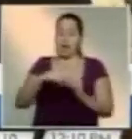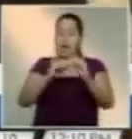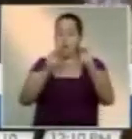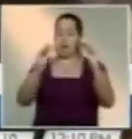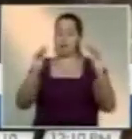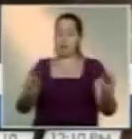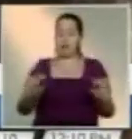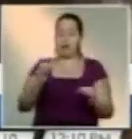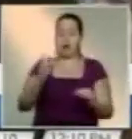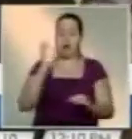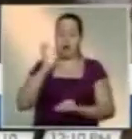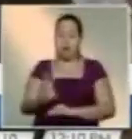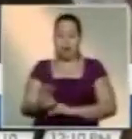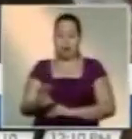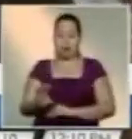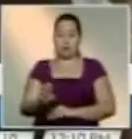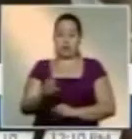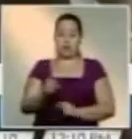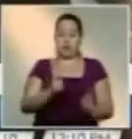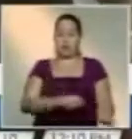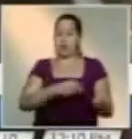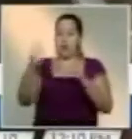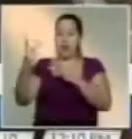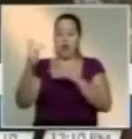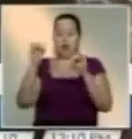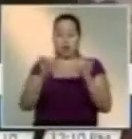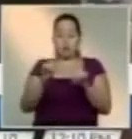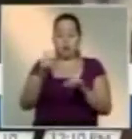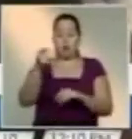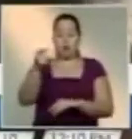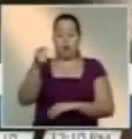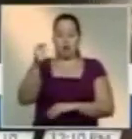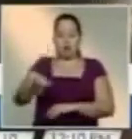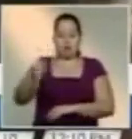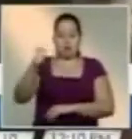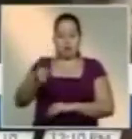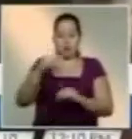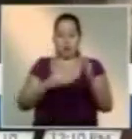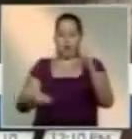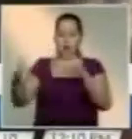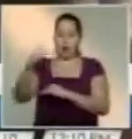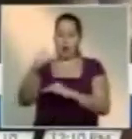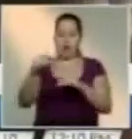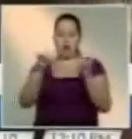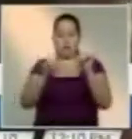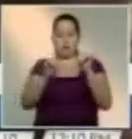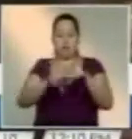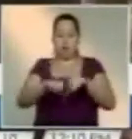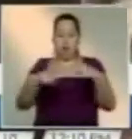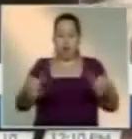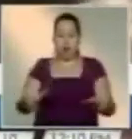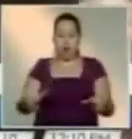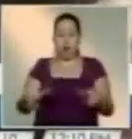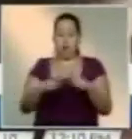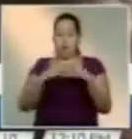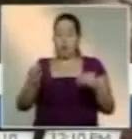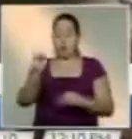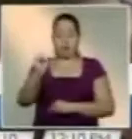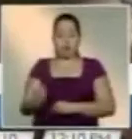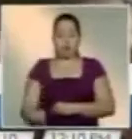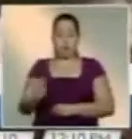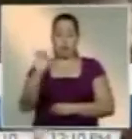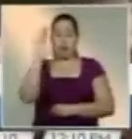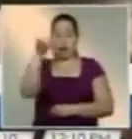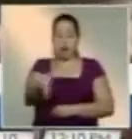este momento es que el traslado de ellos al tribunal es porque la situación del lago de las Tacariguas en todo el sur de Maracay,